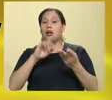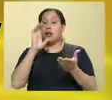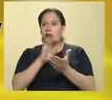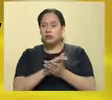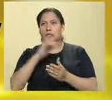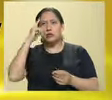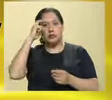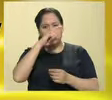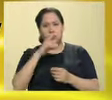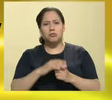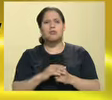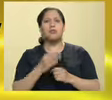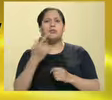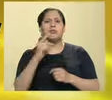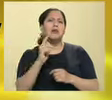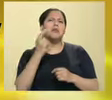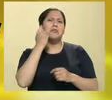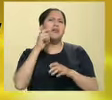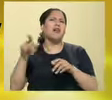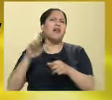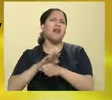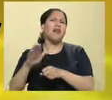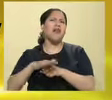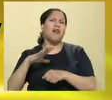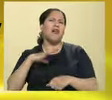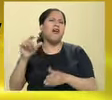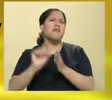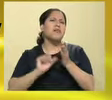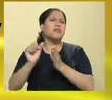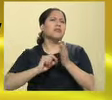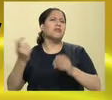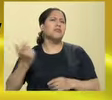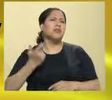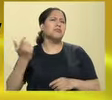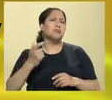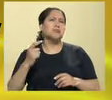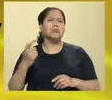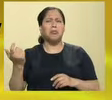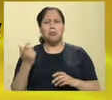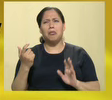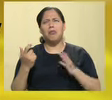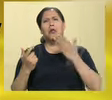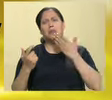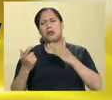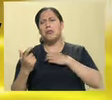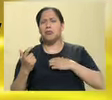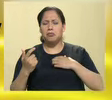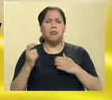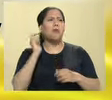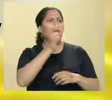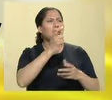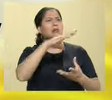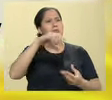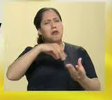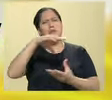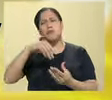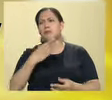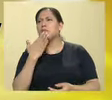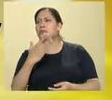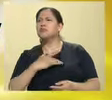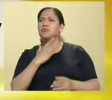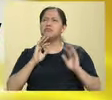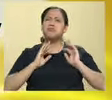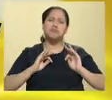bla. Pero mientras lo percibas mensualmente. Pero mientras te caiga, hay satisfacción, cubro mis necesidades inmediatas,